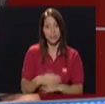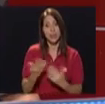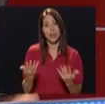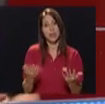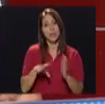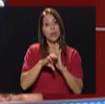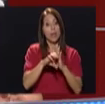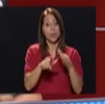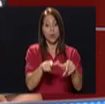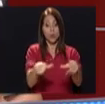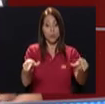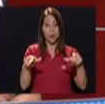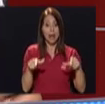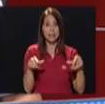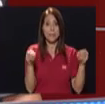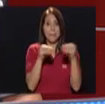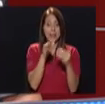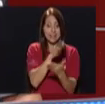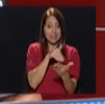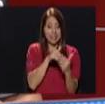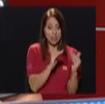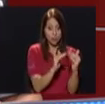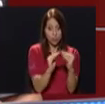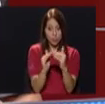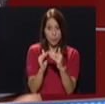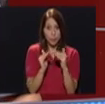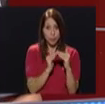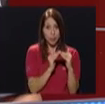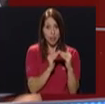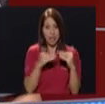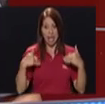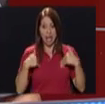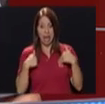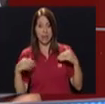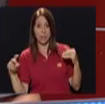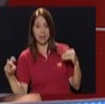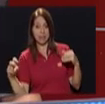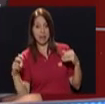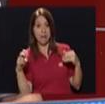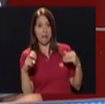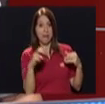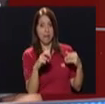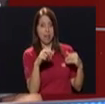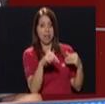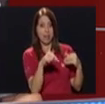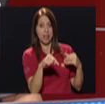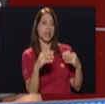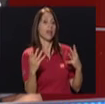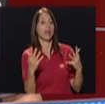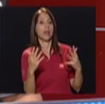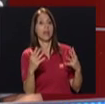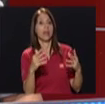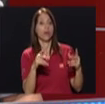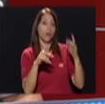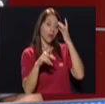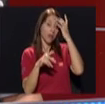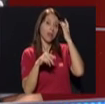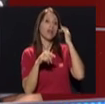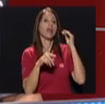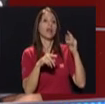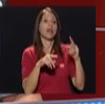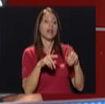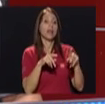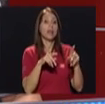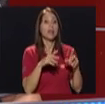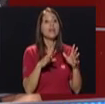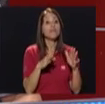en áreas digamos, urbanas, los animales llegan a aprovechar ese recurso y cuando es